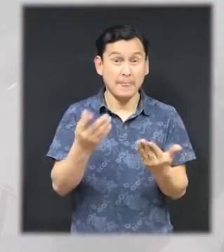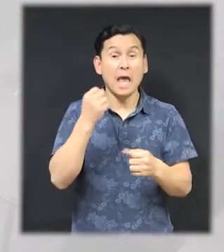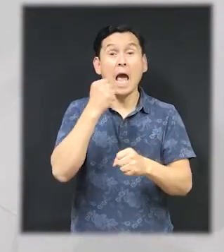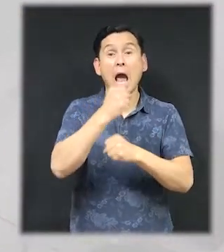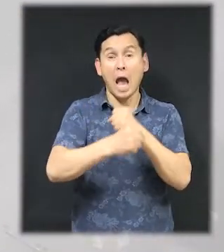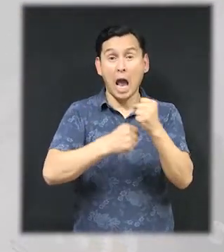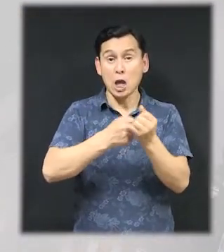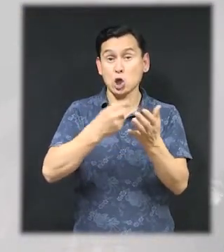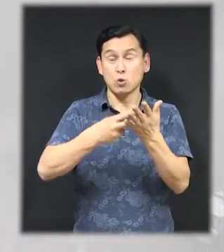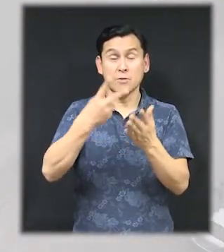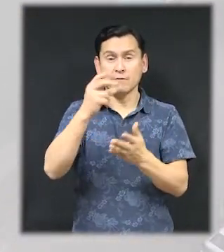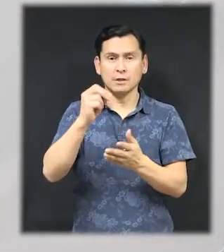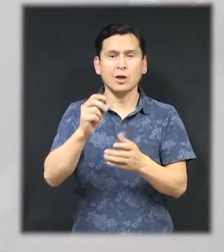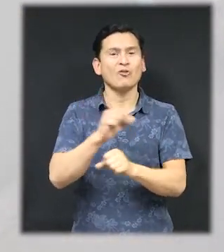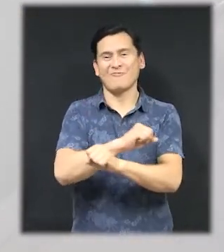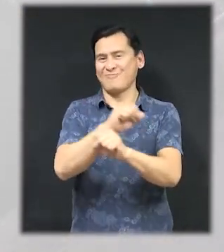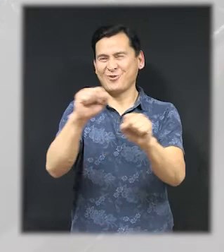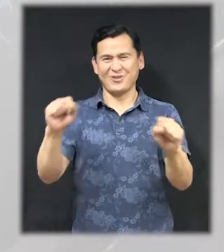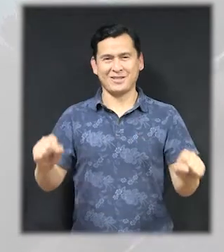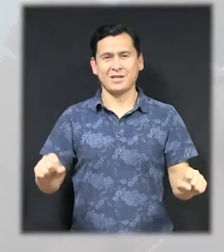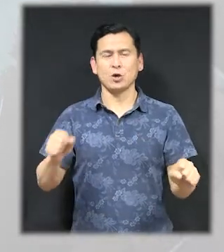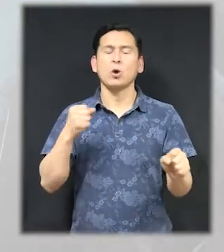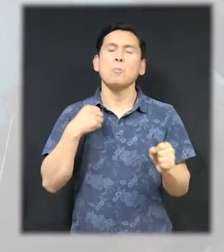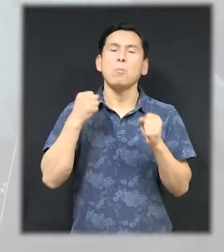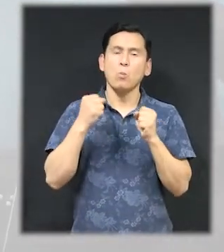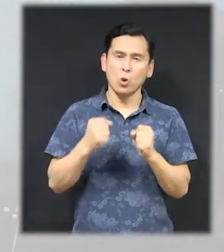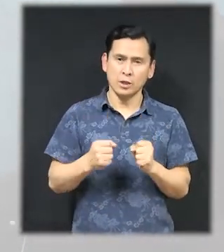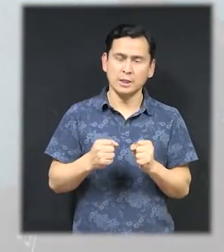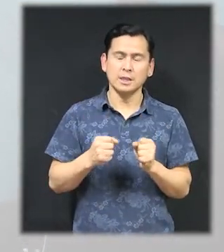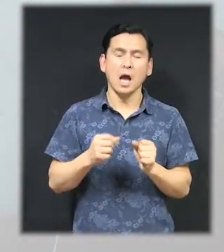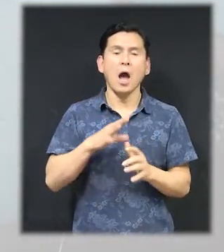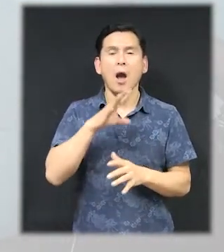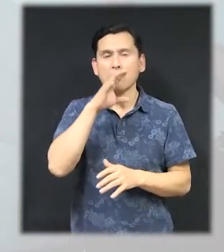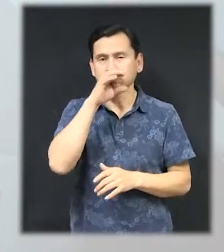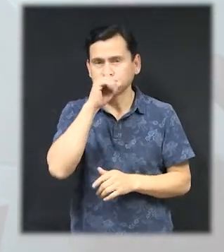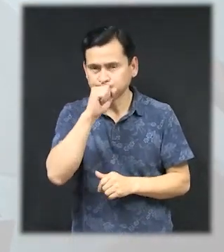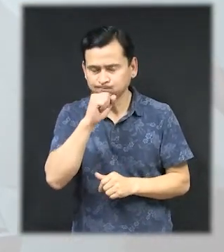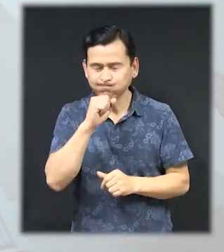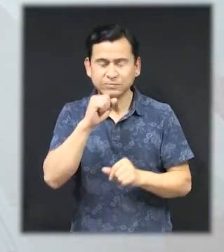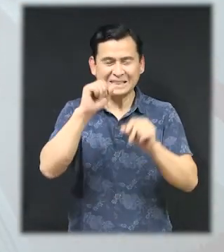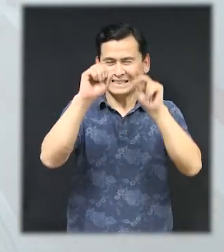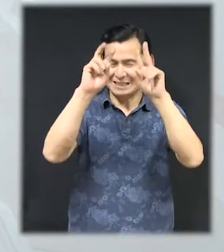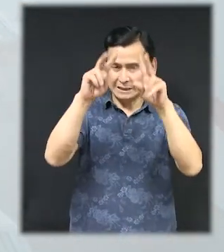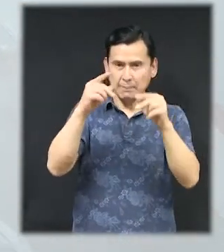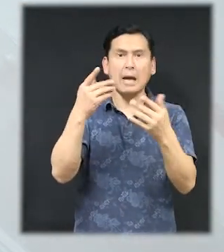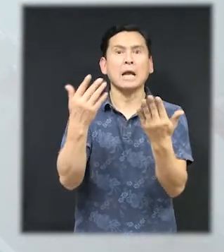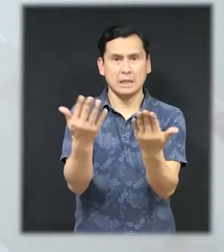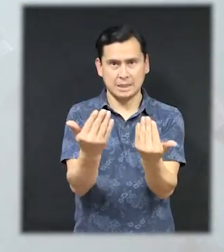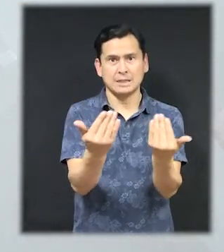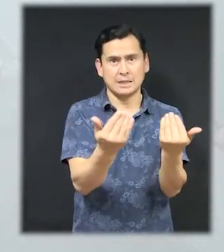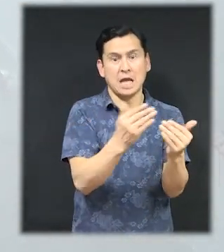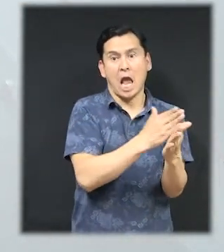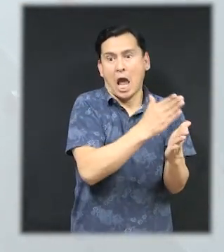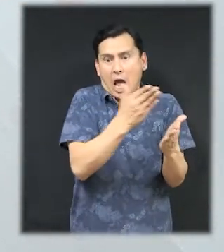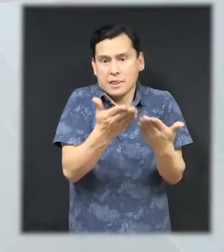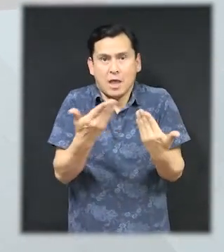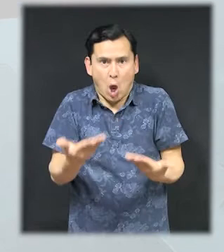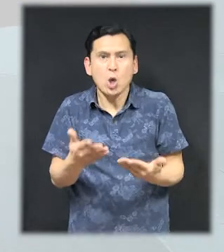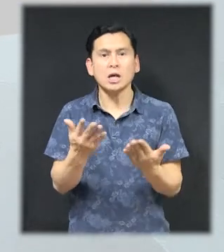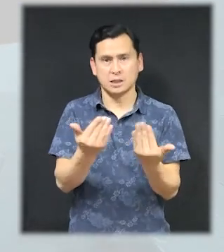con 1.279 funcionarios, de los cuales 278 son titulares, 627 son